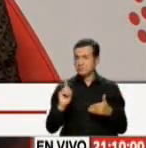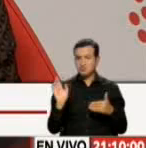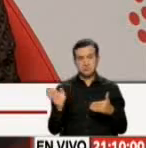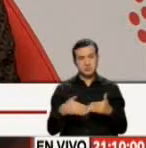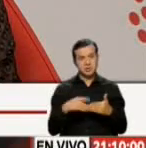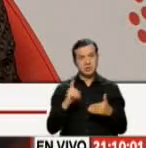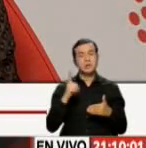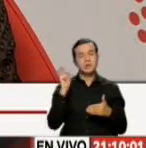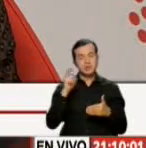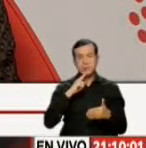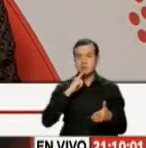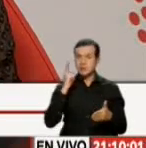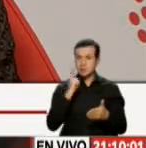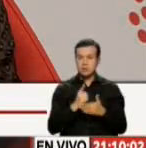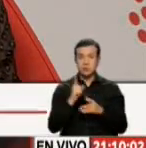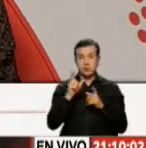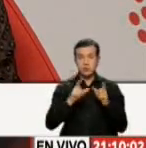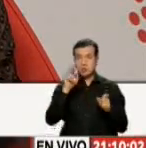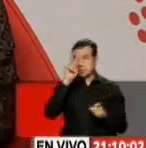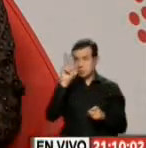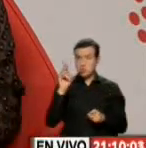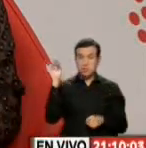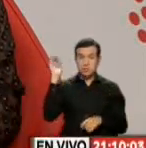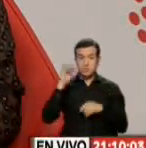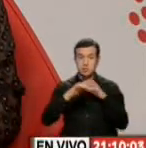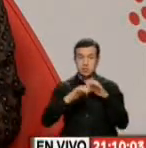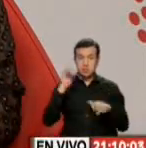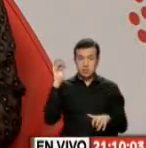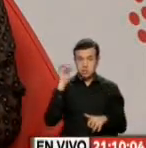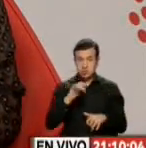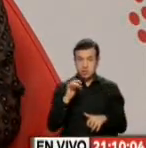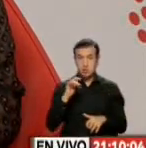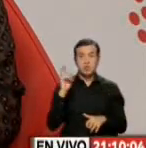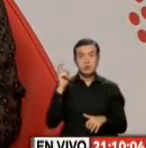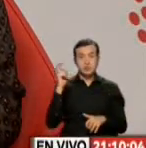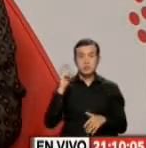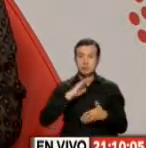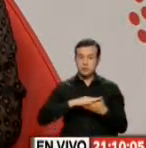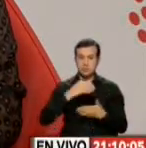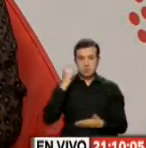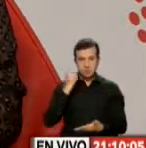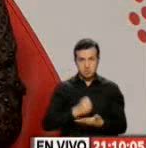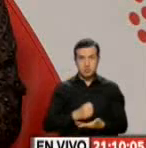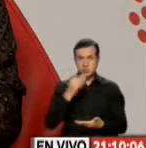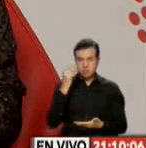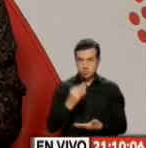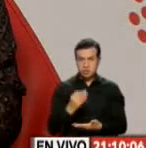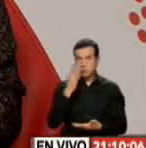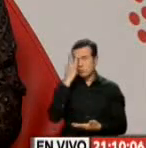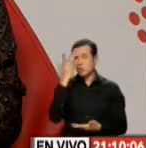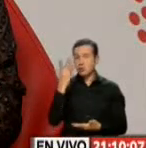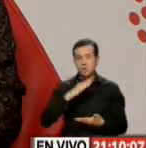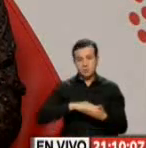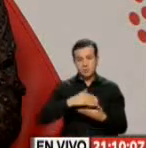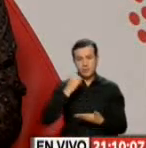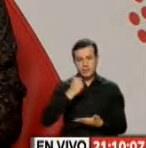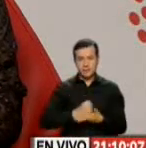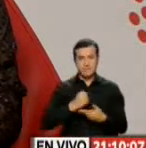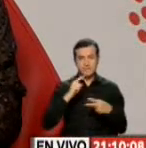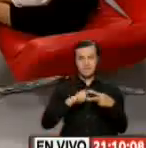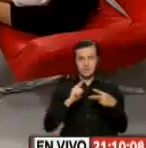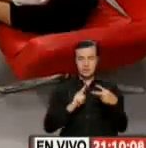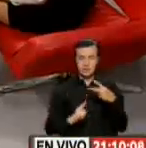sí queremos que los venezolanos vengan en las mejores condiciones migratorias, que es el pasaporte. Porque eso tiene una doble